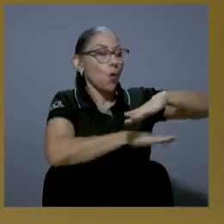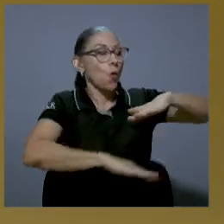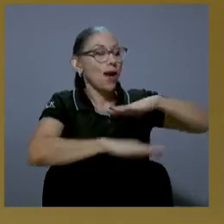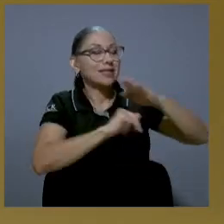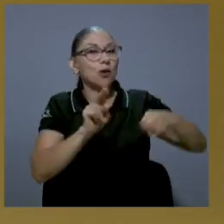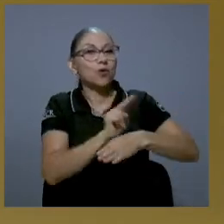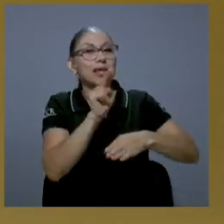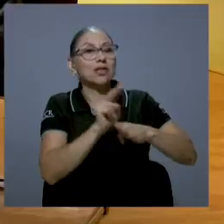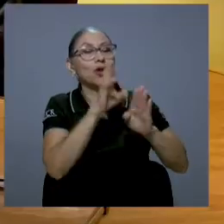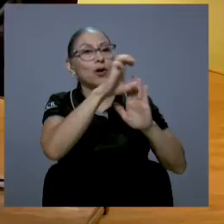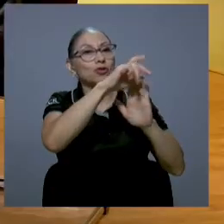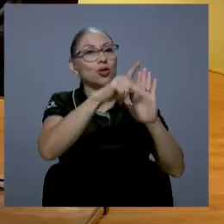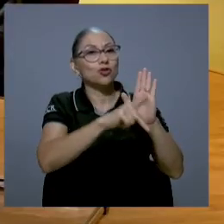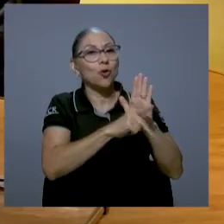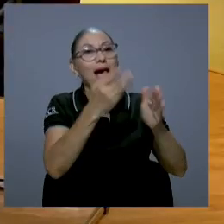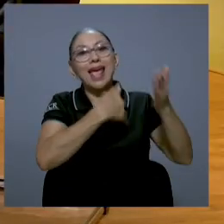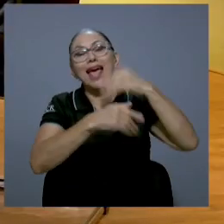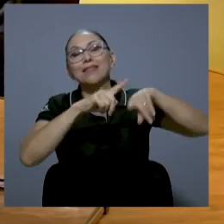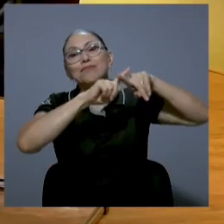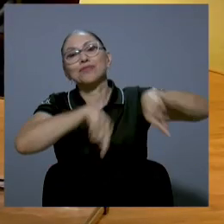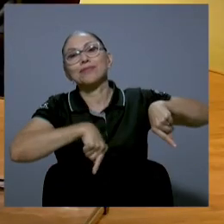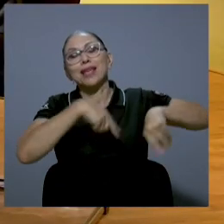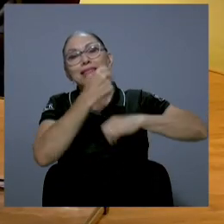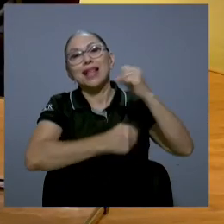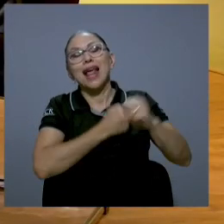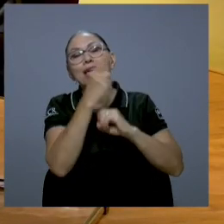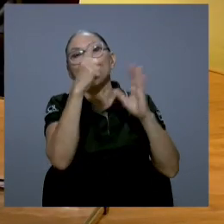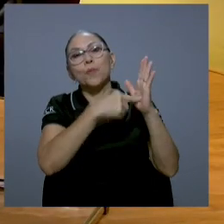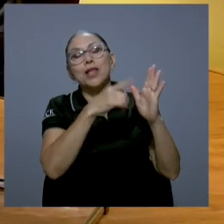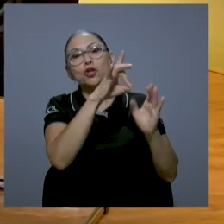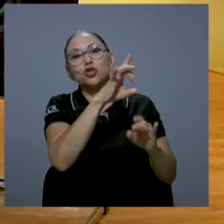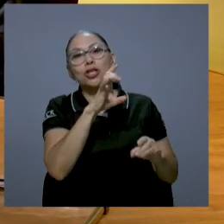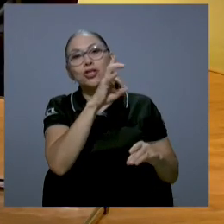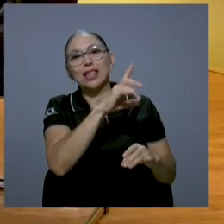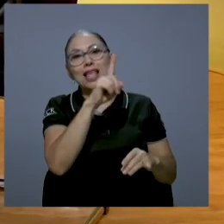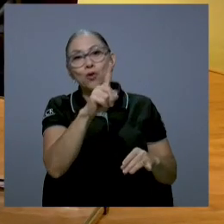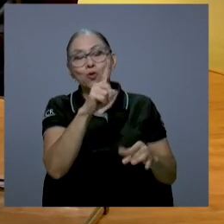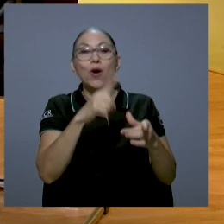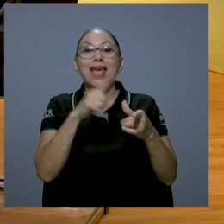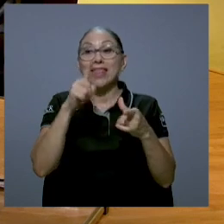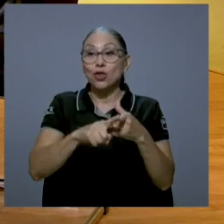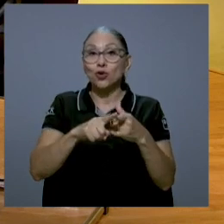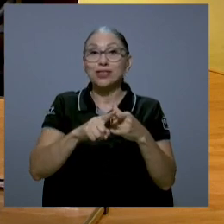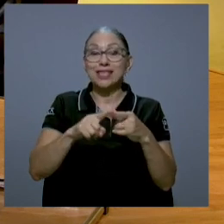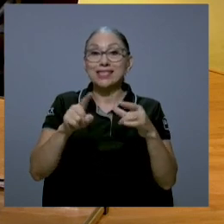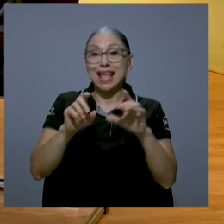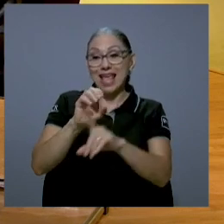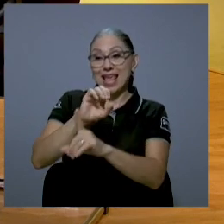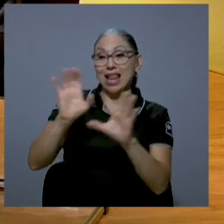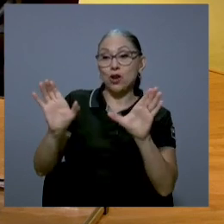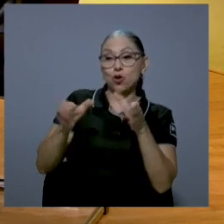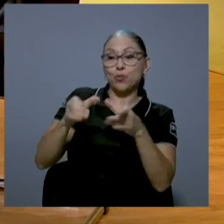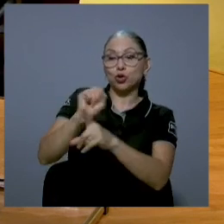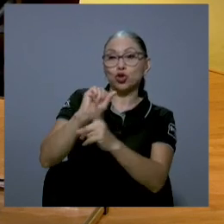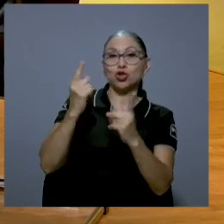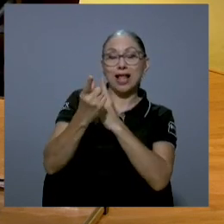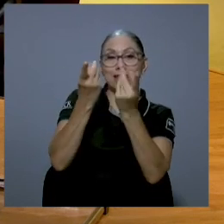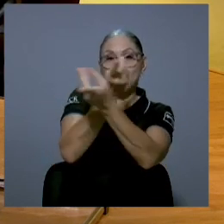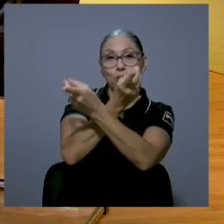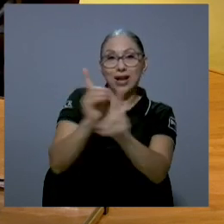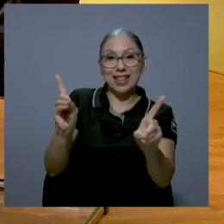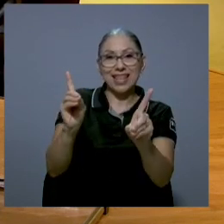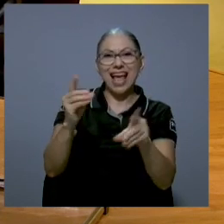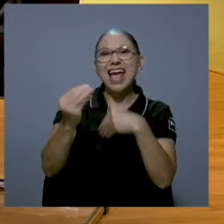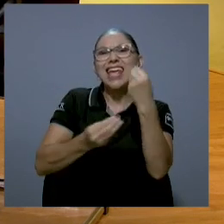71. Entonces la fracción socialdemócrata tomó digamos, la tarea de que en cada capítulo